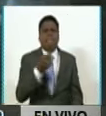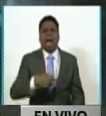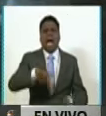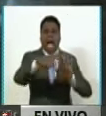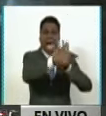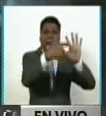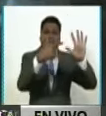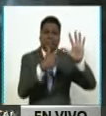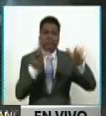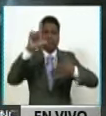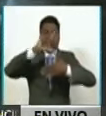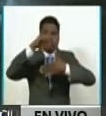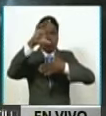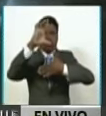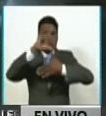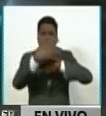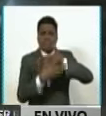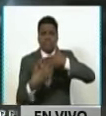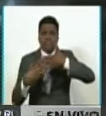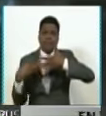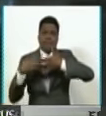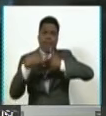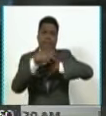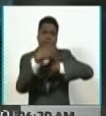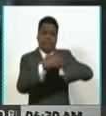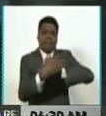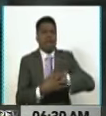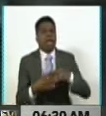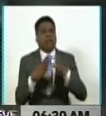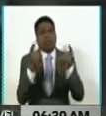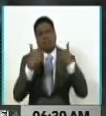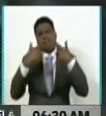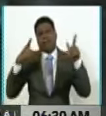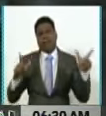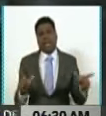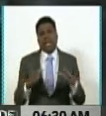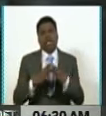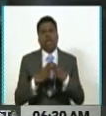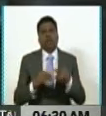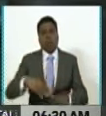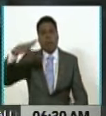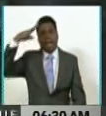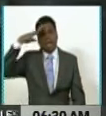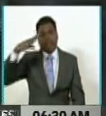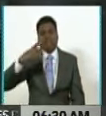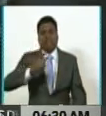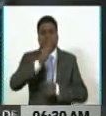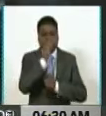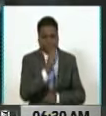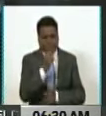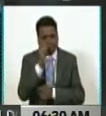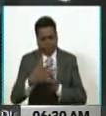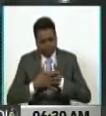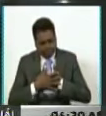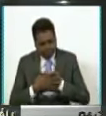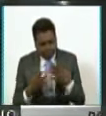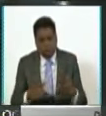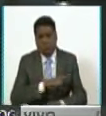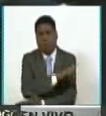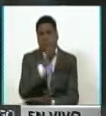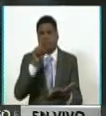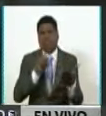es referencia mundial, Simón Bolívar, y está desplegado todo el alto mando militar rindiéndole tributo directamente en el Panteón